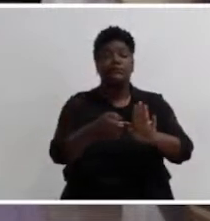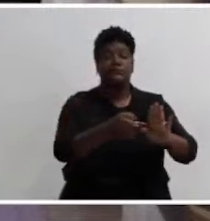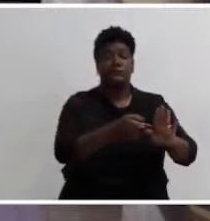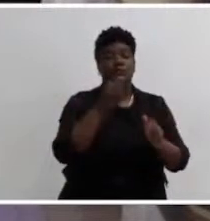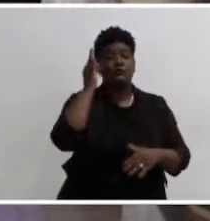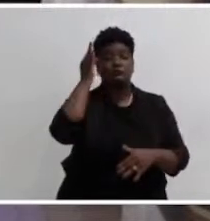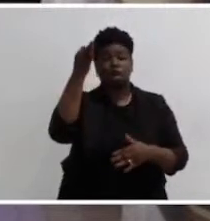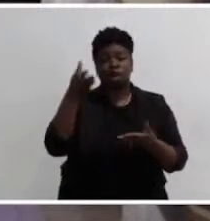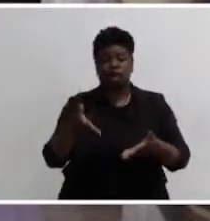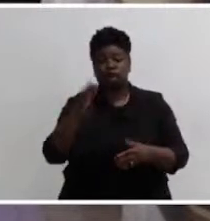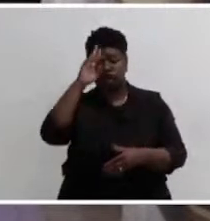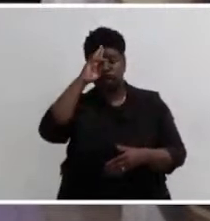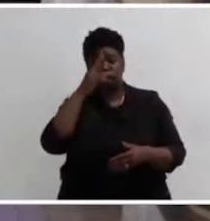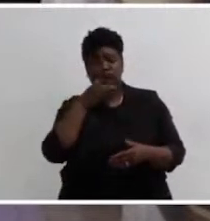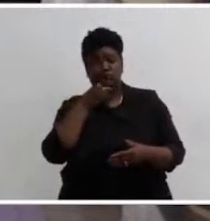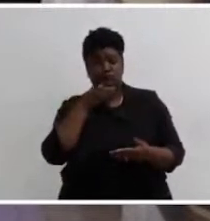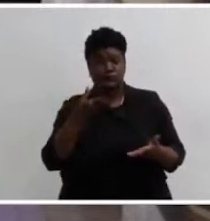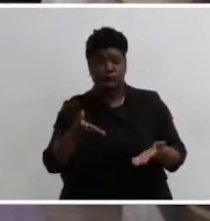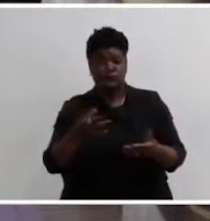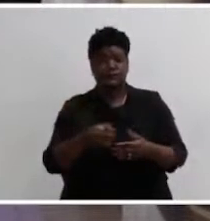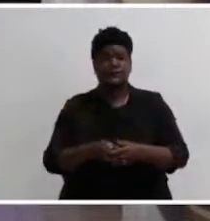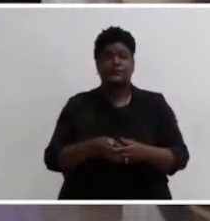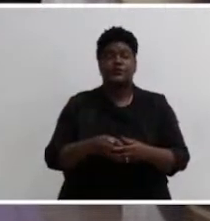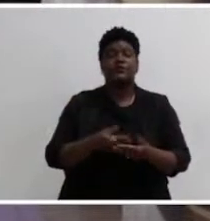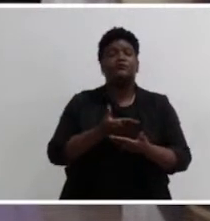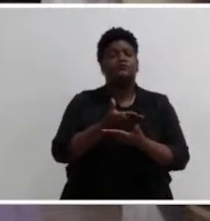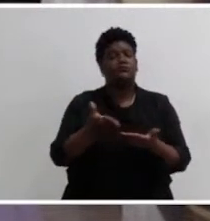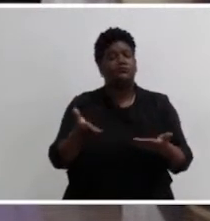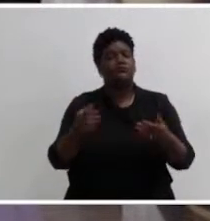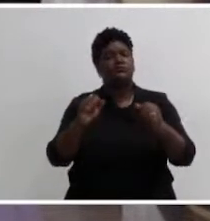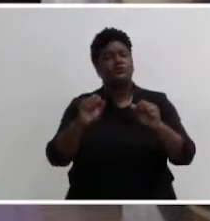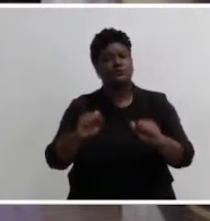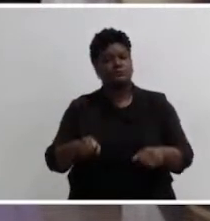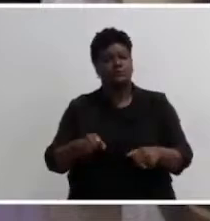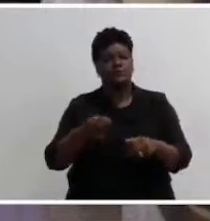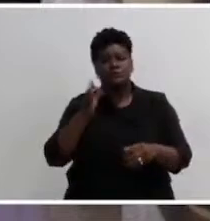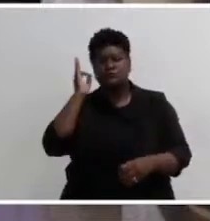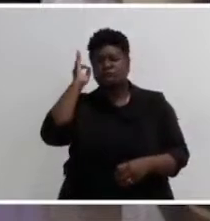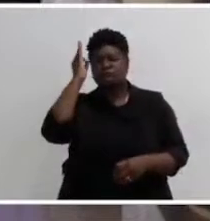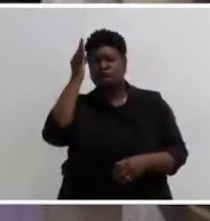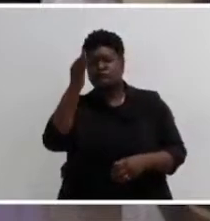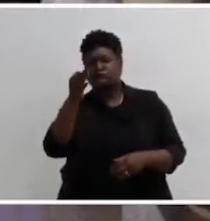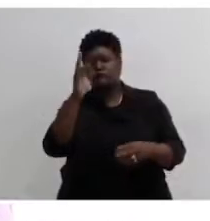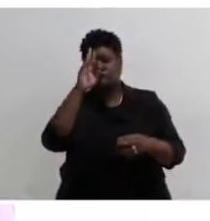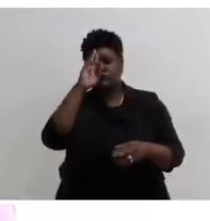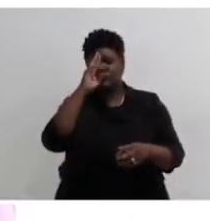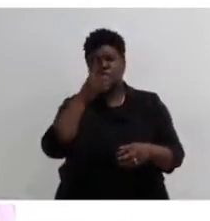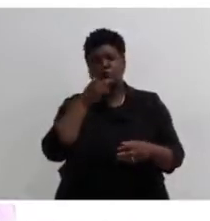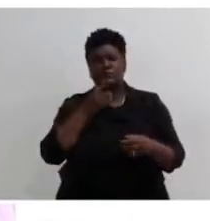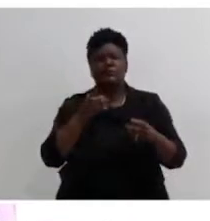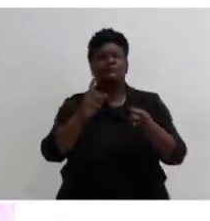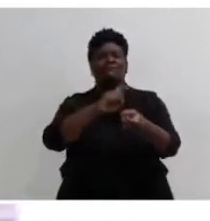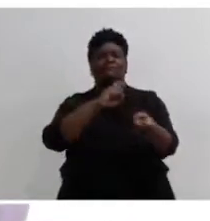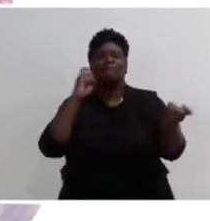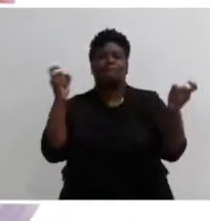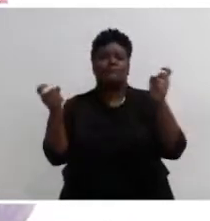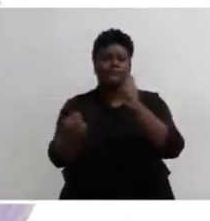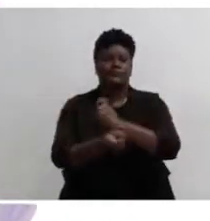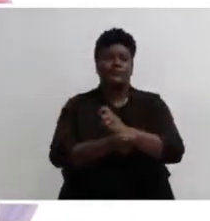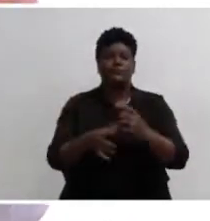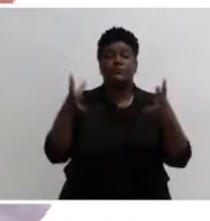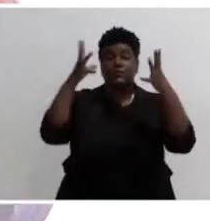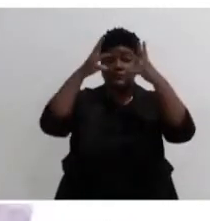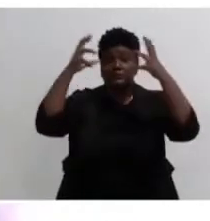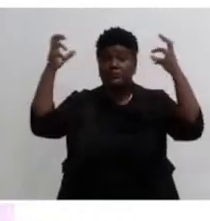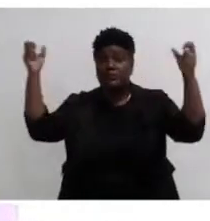la oportunidad de apostar por el futuro de la República Dominicana. Un presidente y un ministro no pueden